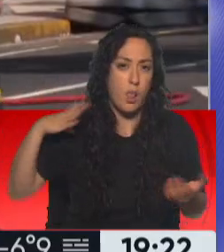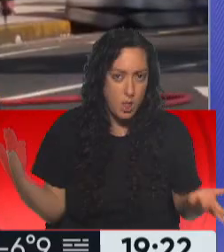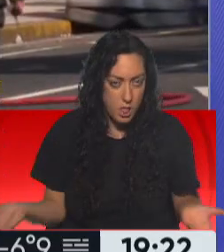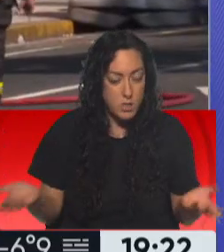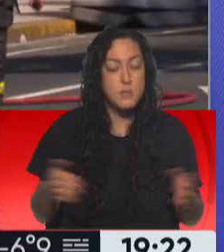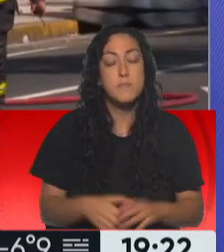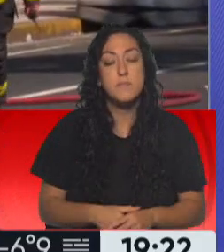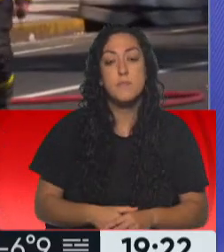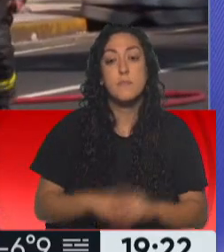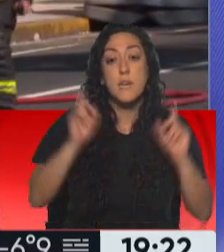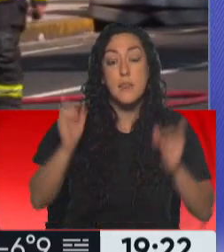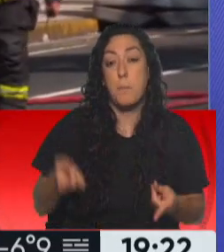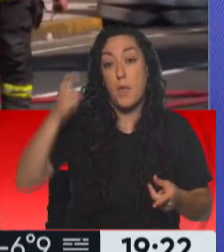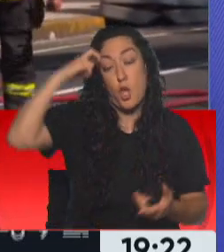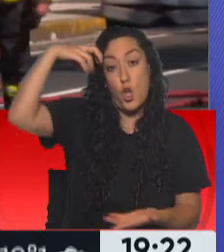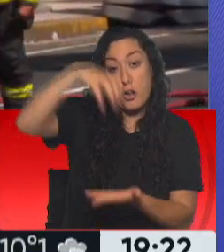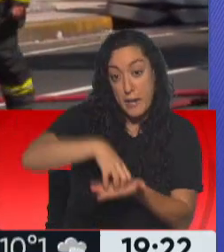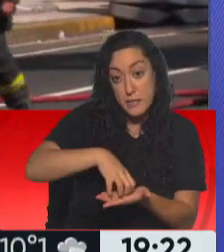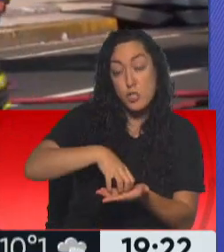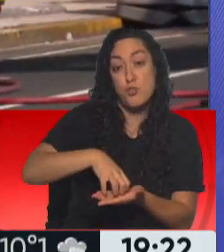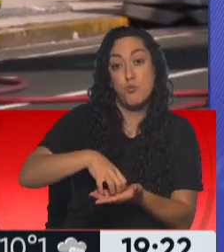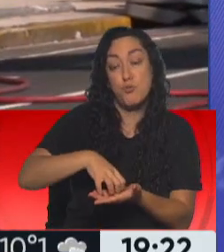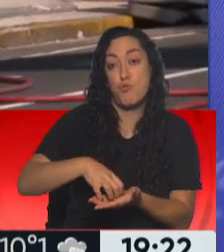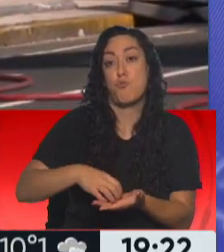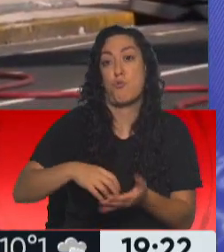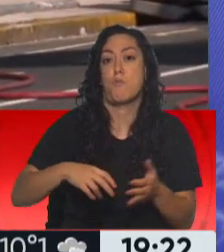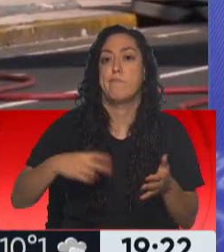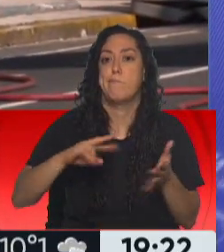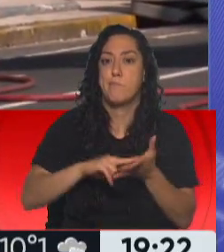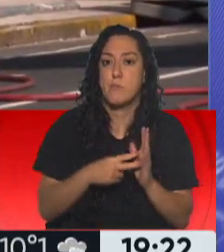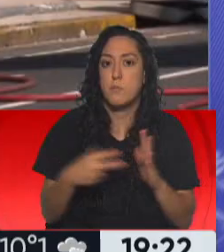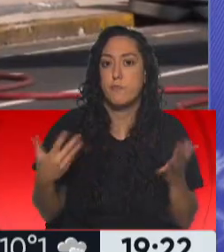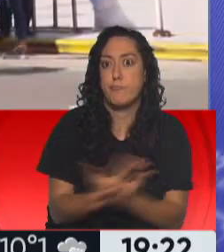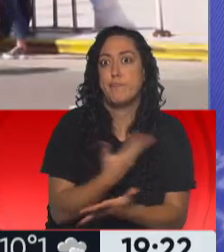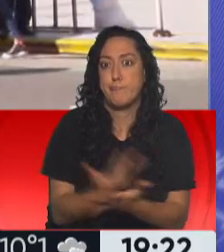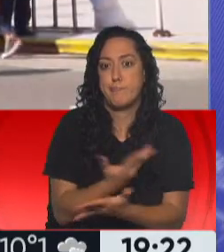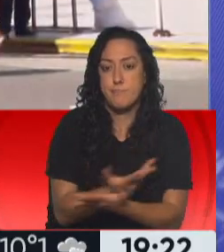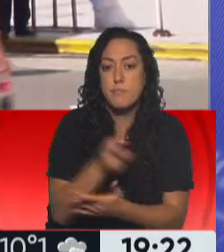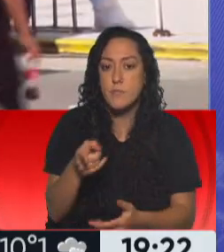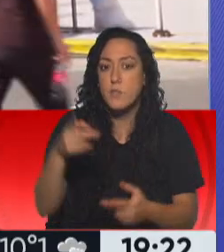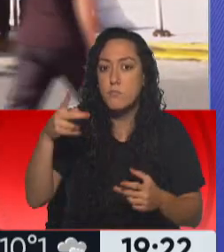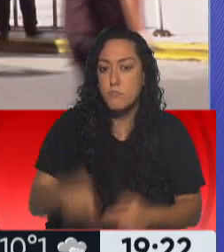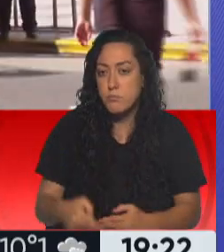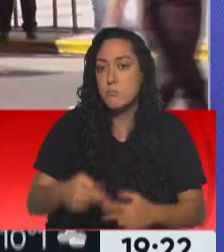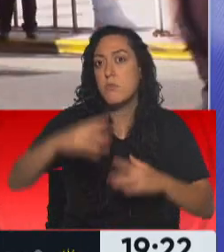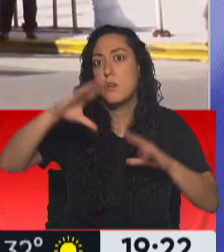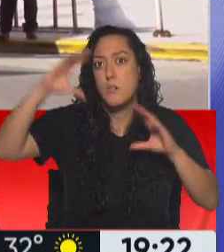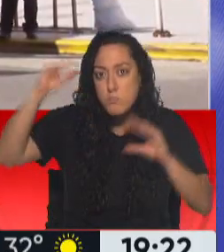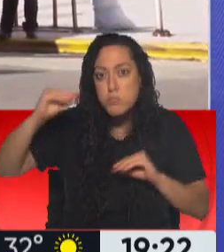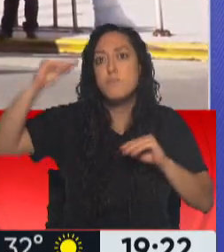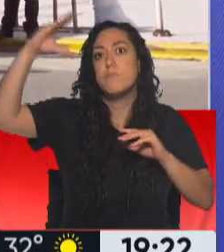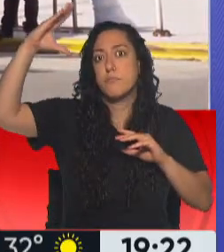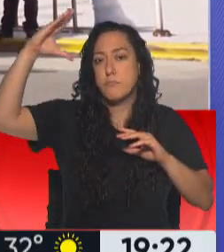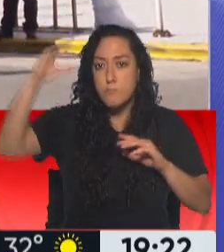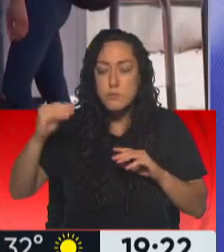Pero también el Congreso de la Nación sufre estas consecuencias y en el Palacio Legislativo hay cortes todavía intermitentes. No funcionan